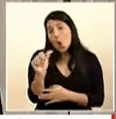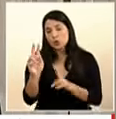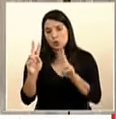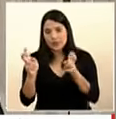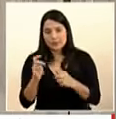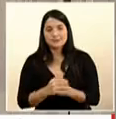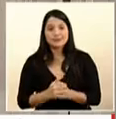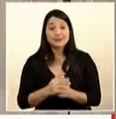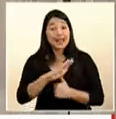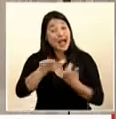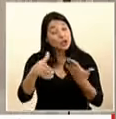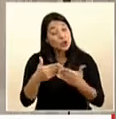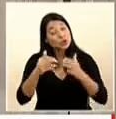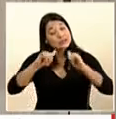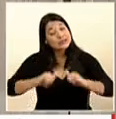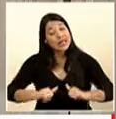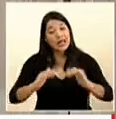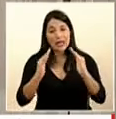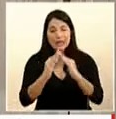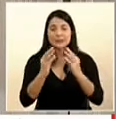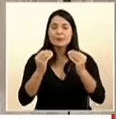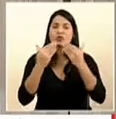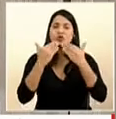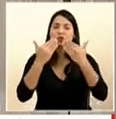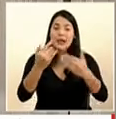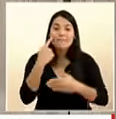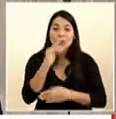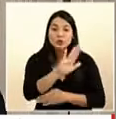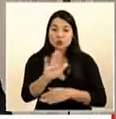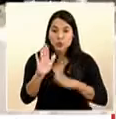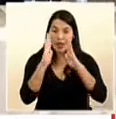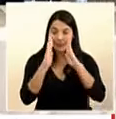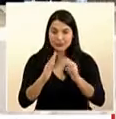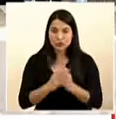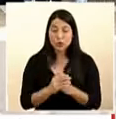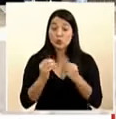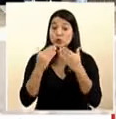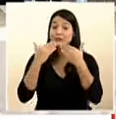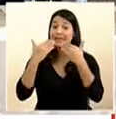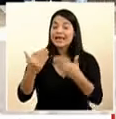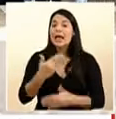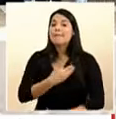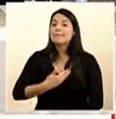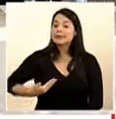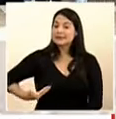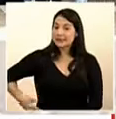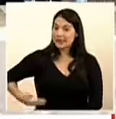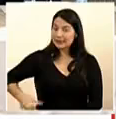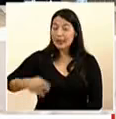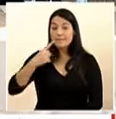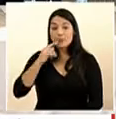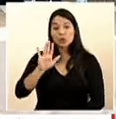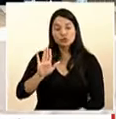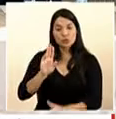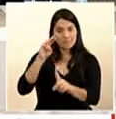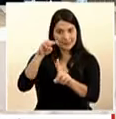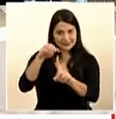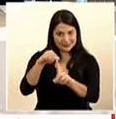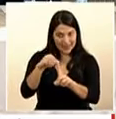todas y todos quedas en la casa y muchísimas gracias por su atención muchas gracias señor presidente por este mensaje ya